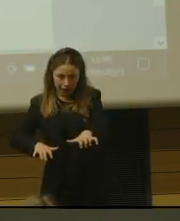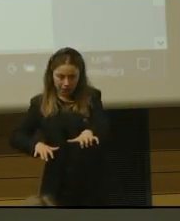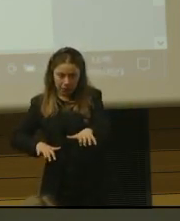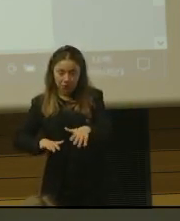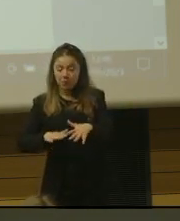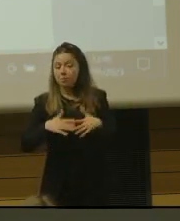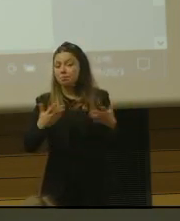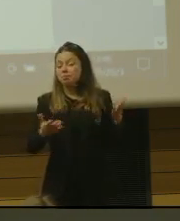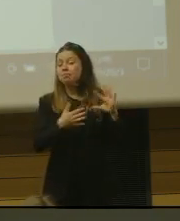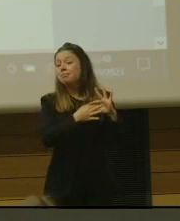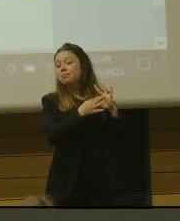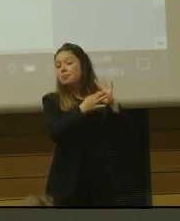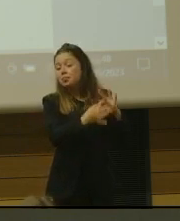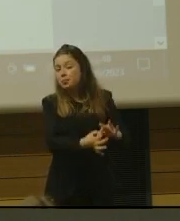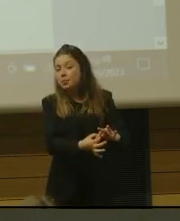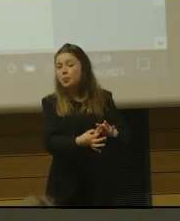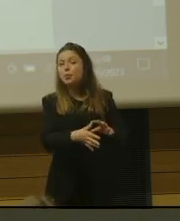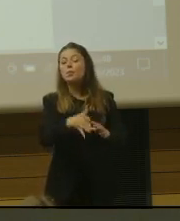todo tiene que ver por